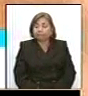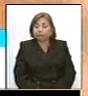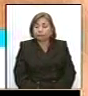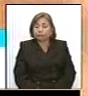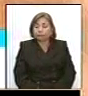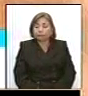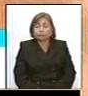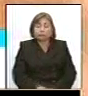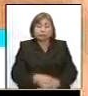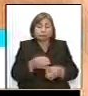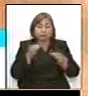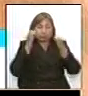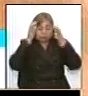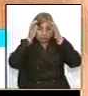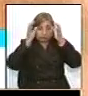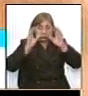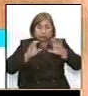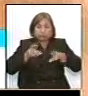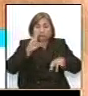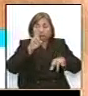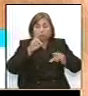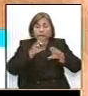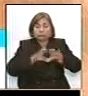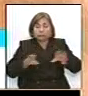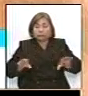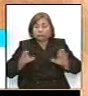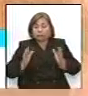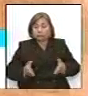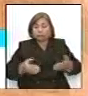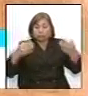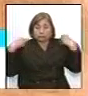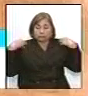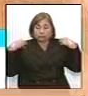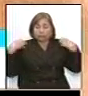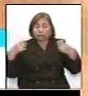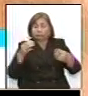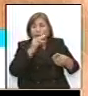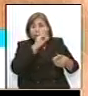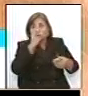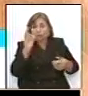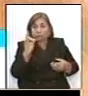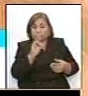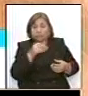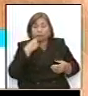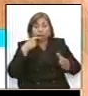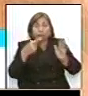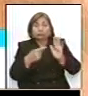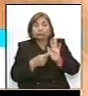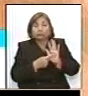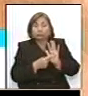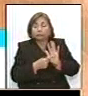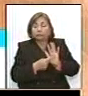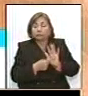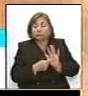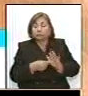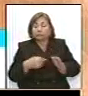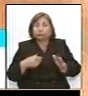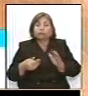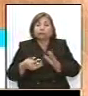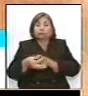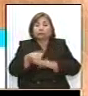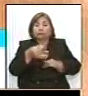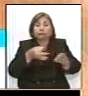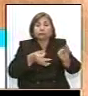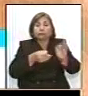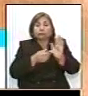cierto es que el acuerdo de mesa autoriza el desplazamiento de dos personas del despacho congresal, pero en ningún momento autoriza que este personal pueda reemplazar